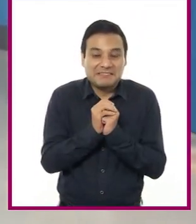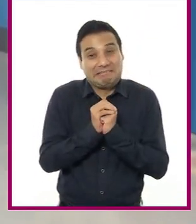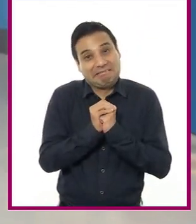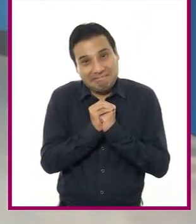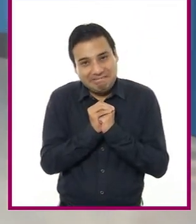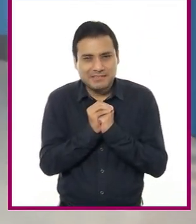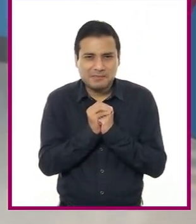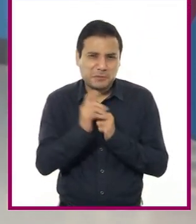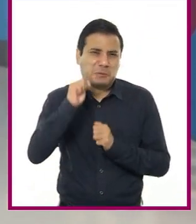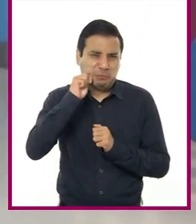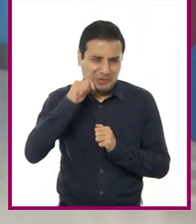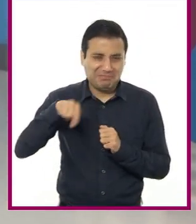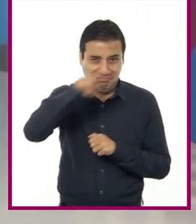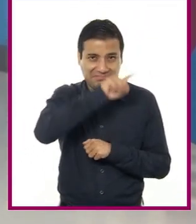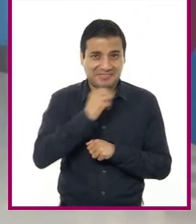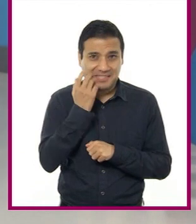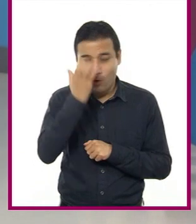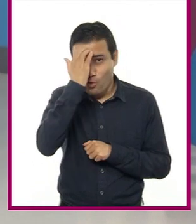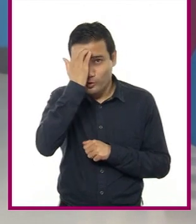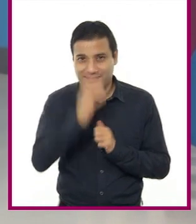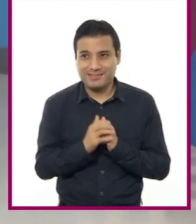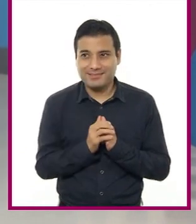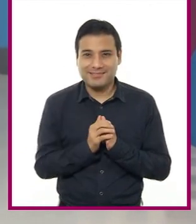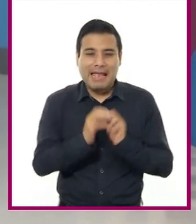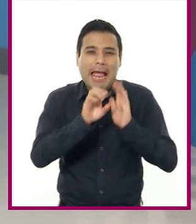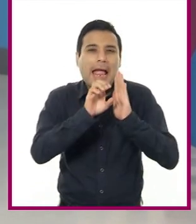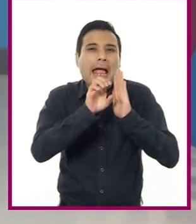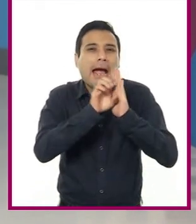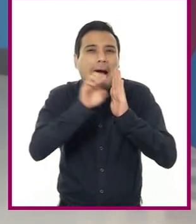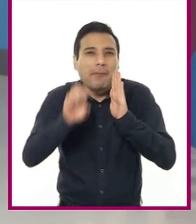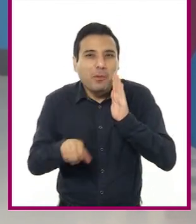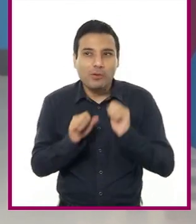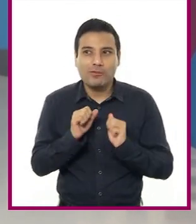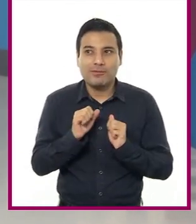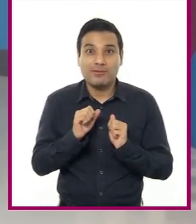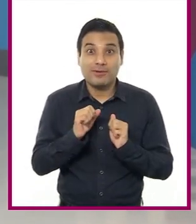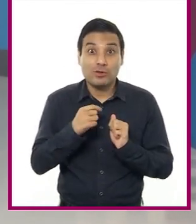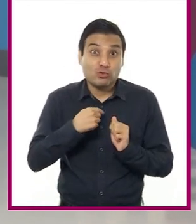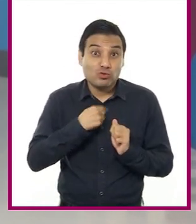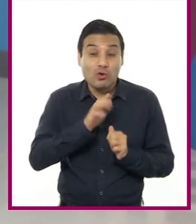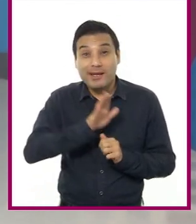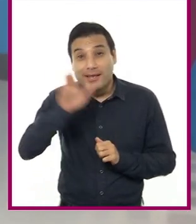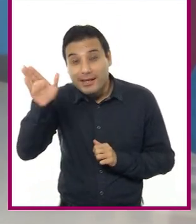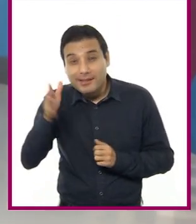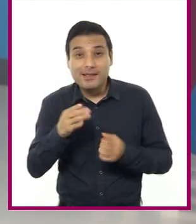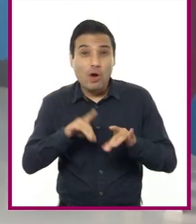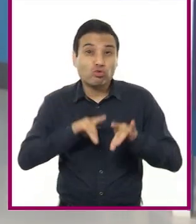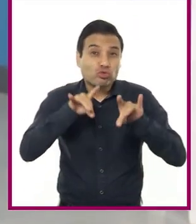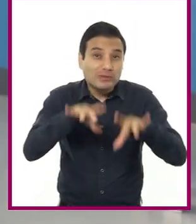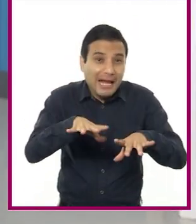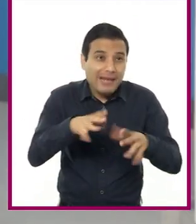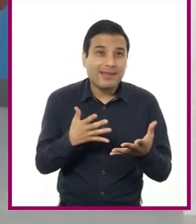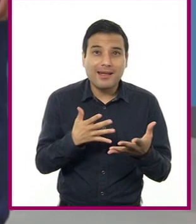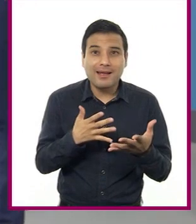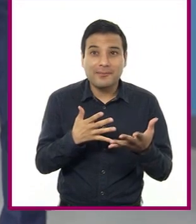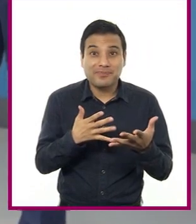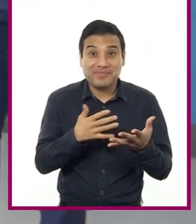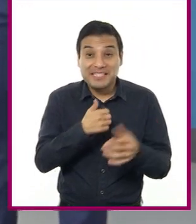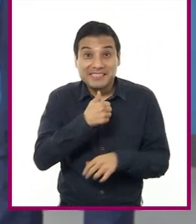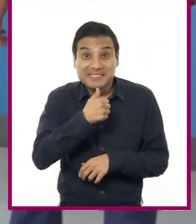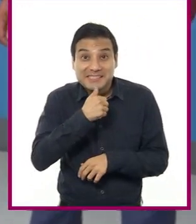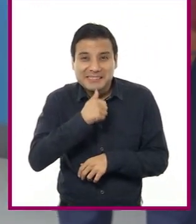se antoja conocerlos. Yo estaría feliz de vacacionar por Australia e Islandia.